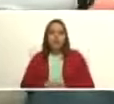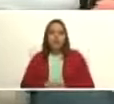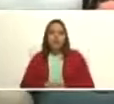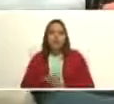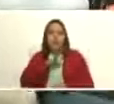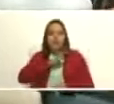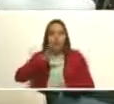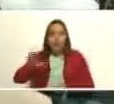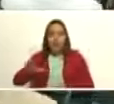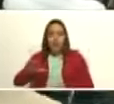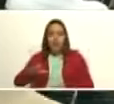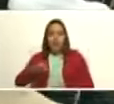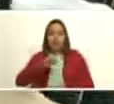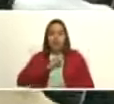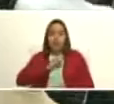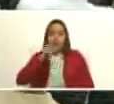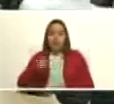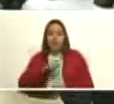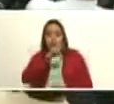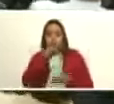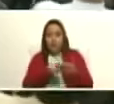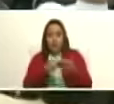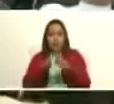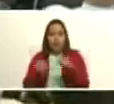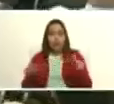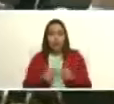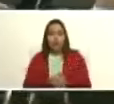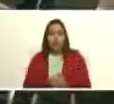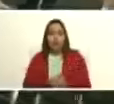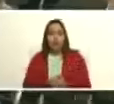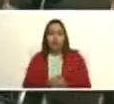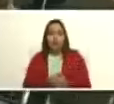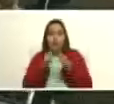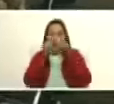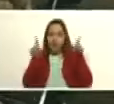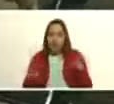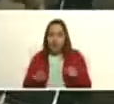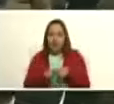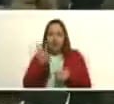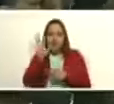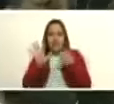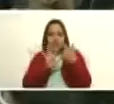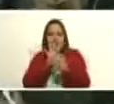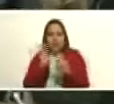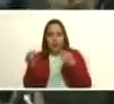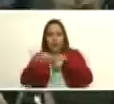soberanía y de la integridad territorial. La tabla de los 5 consensos,